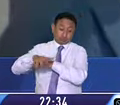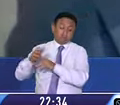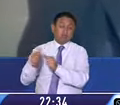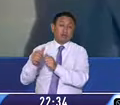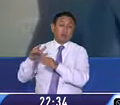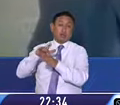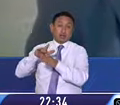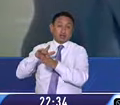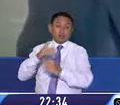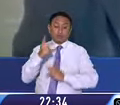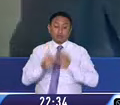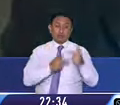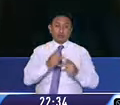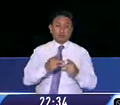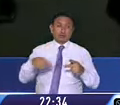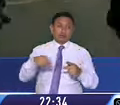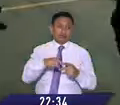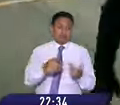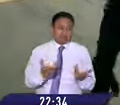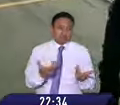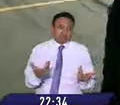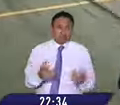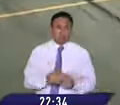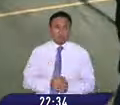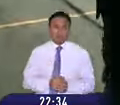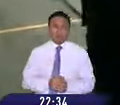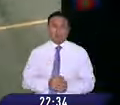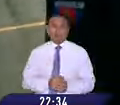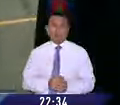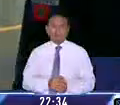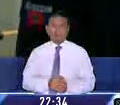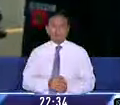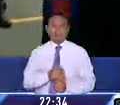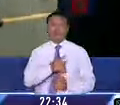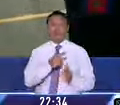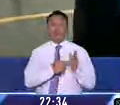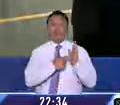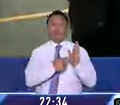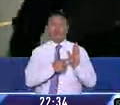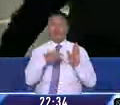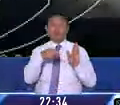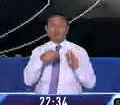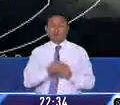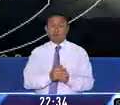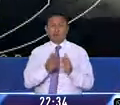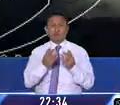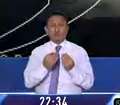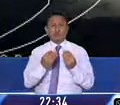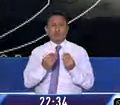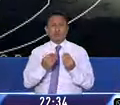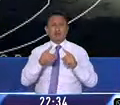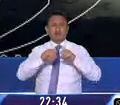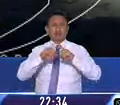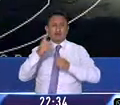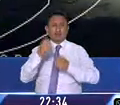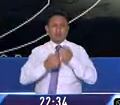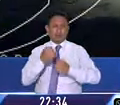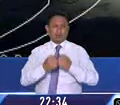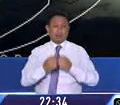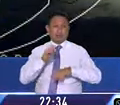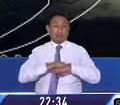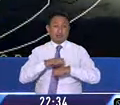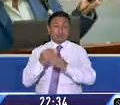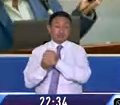un proceso netamente social. Así, los escenarios de expuso podrían ser múltiples y de distinta afectación durante el